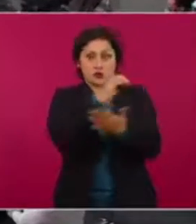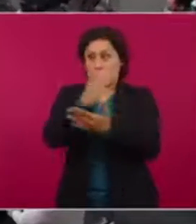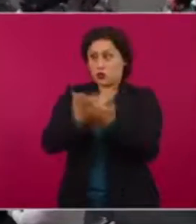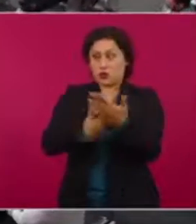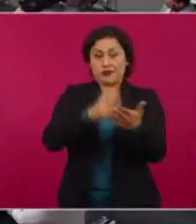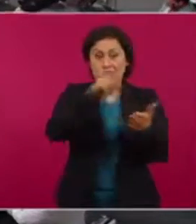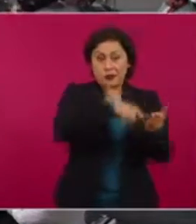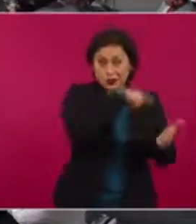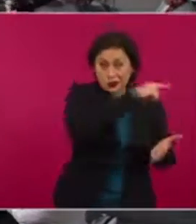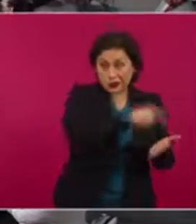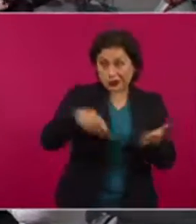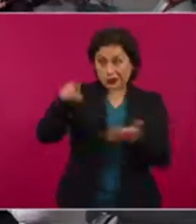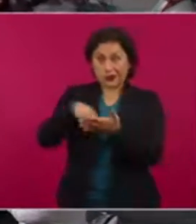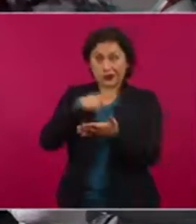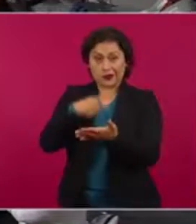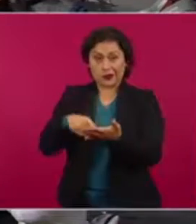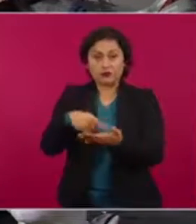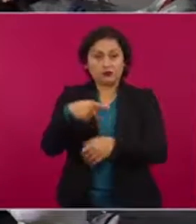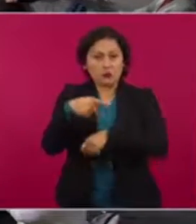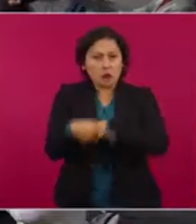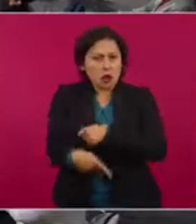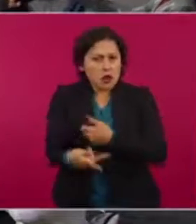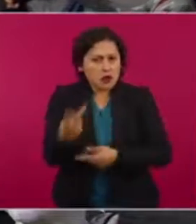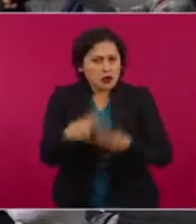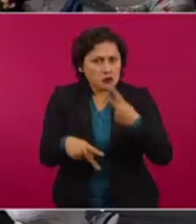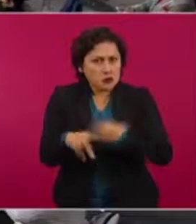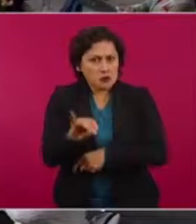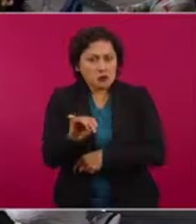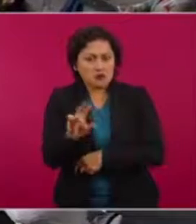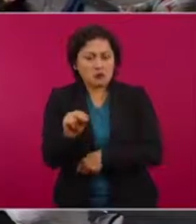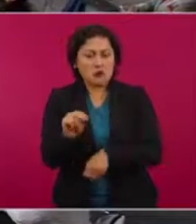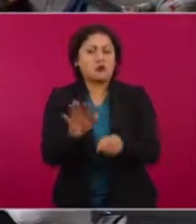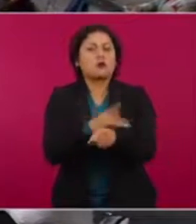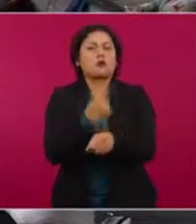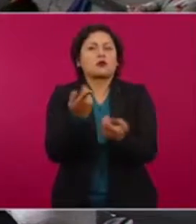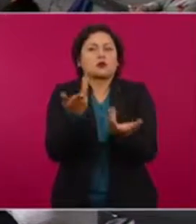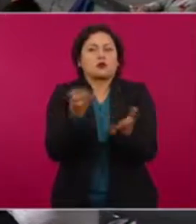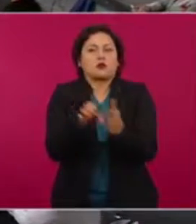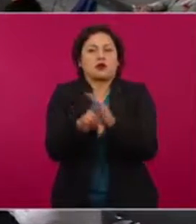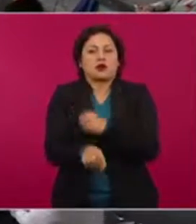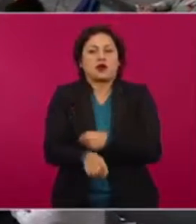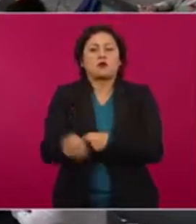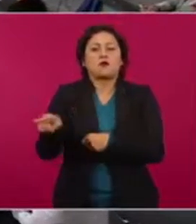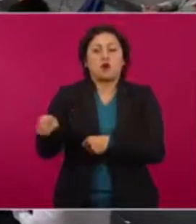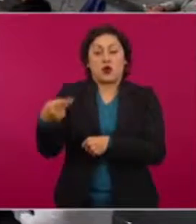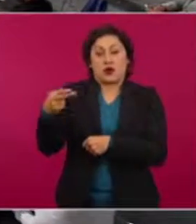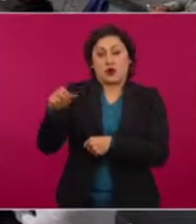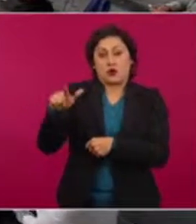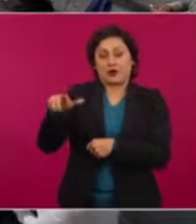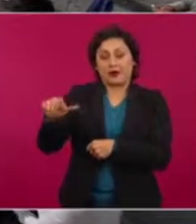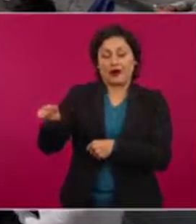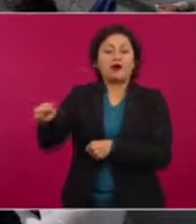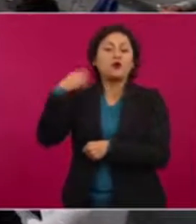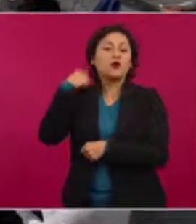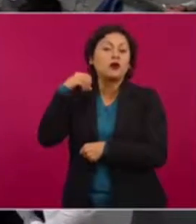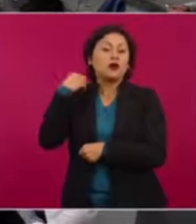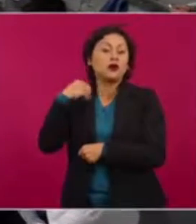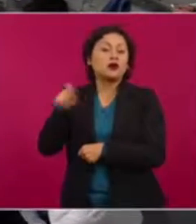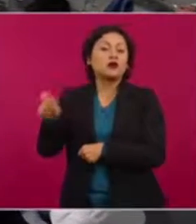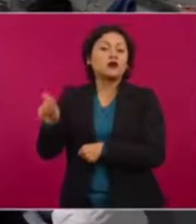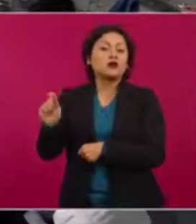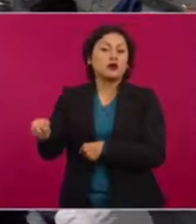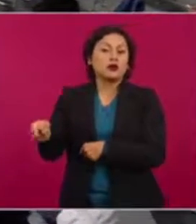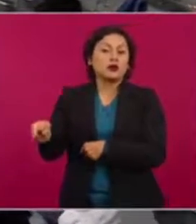¿sí? De que no se pague. Eólica del Sur es de Mitsubishi